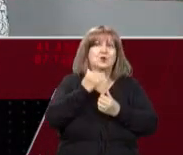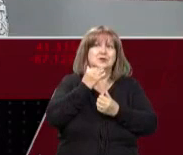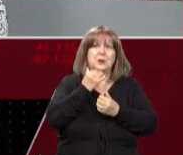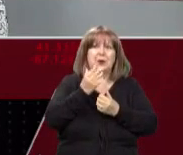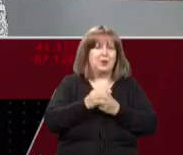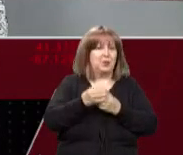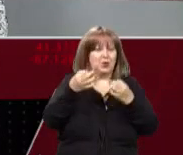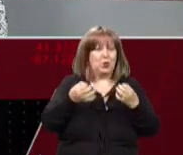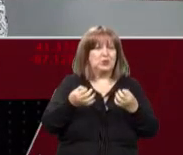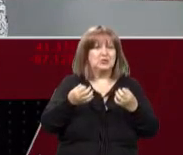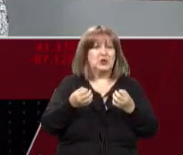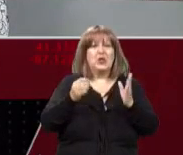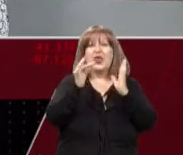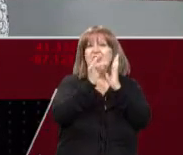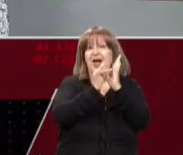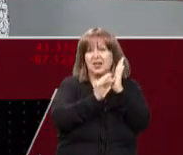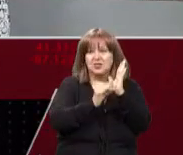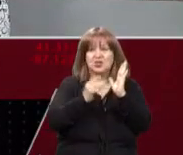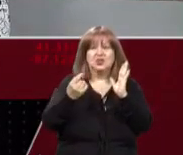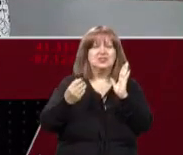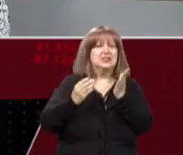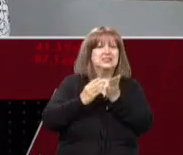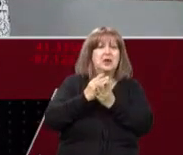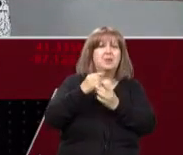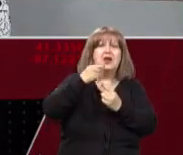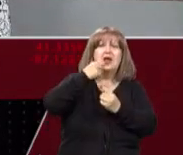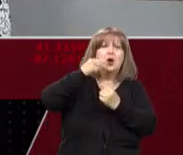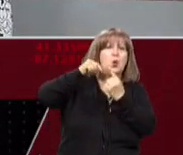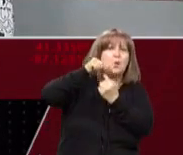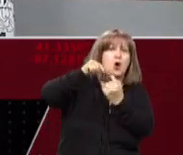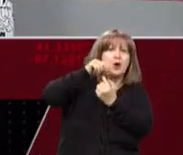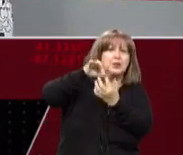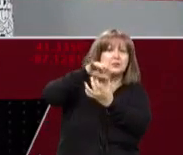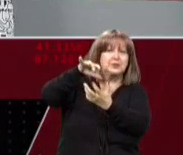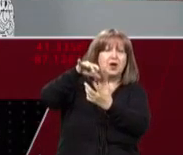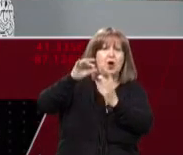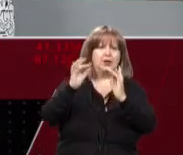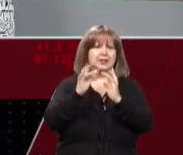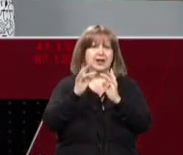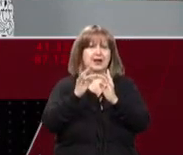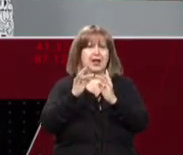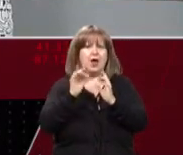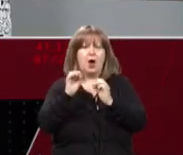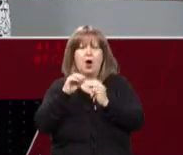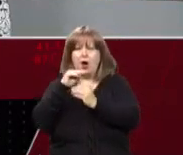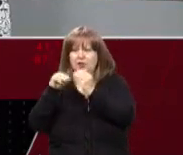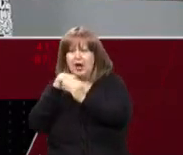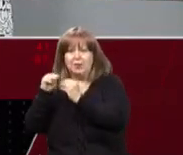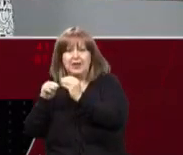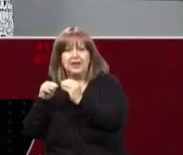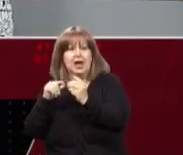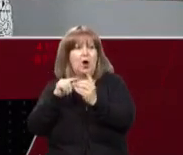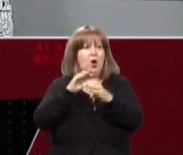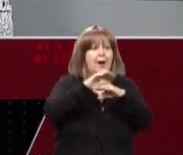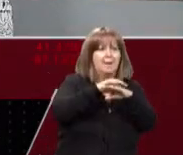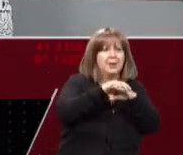concreta en relación Bien. a eso, son datos que aparecen, siempre hay rumores y datos que surgen de la familia, incluso del